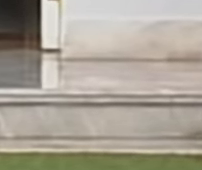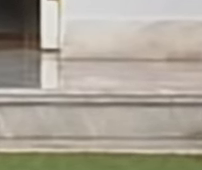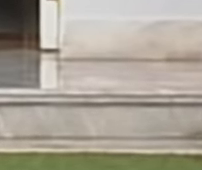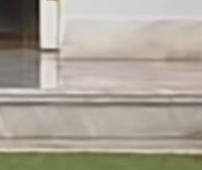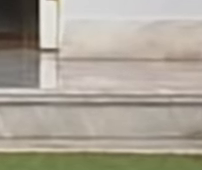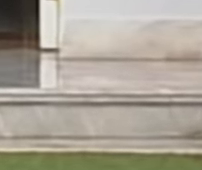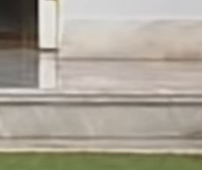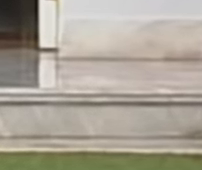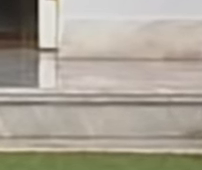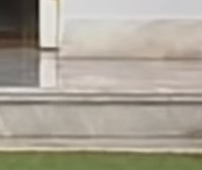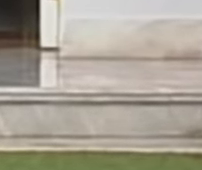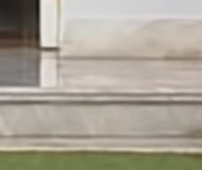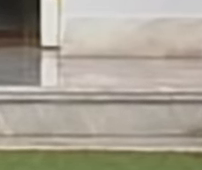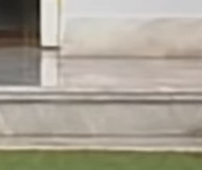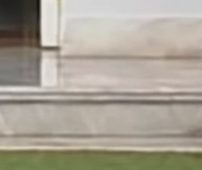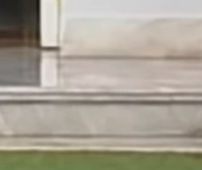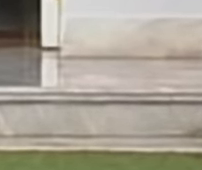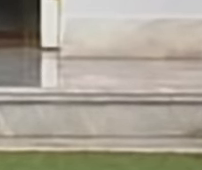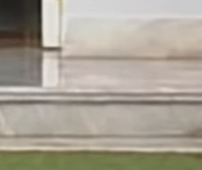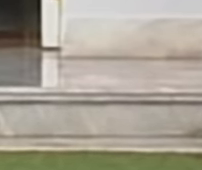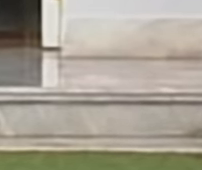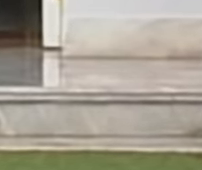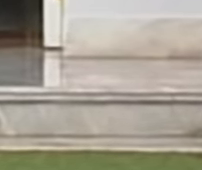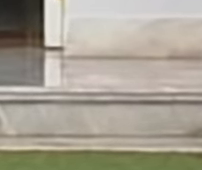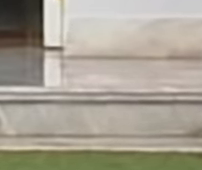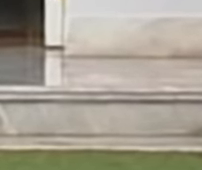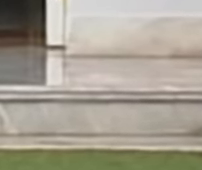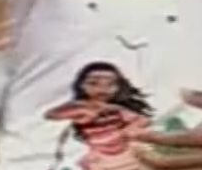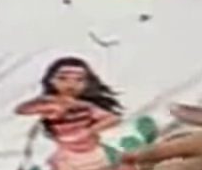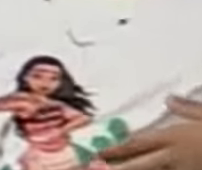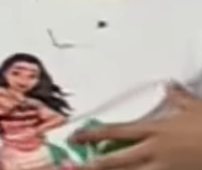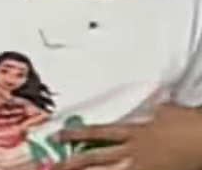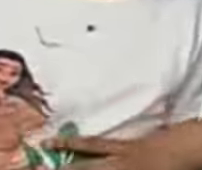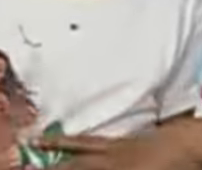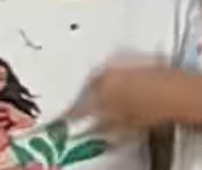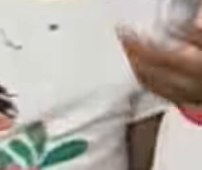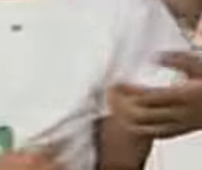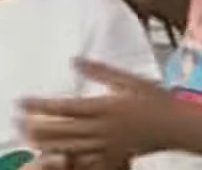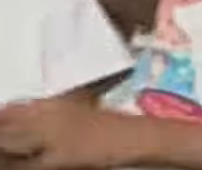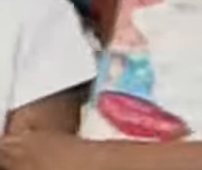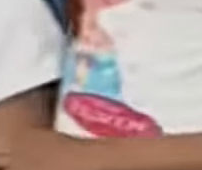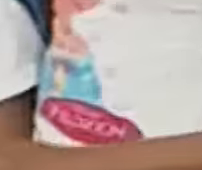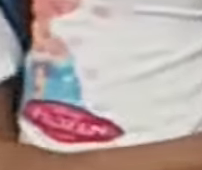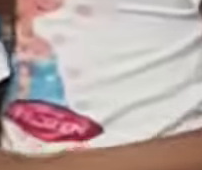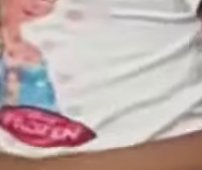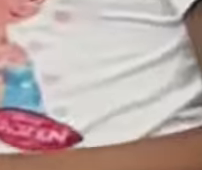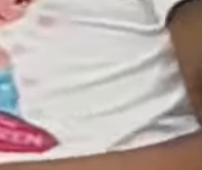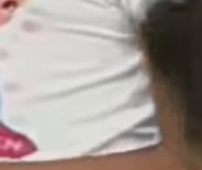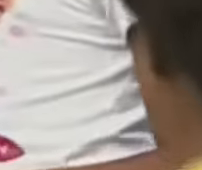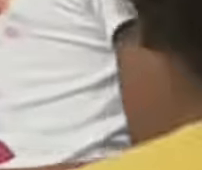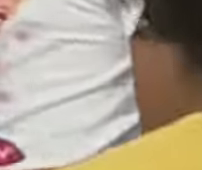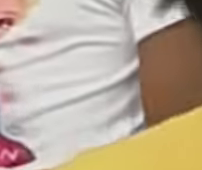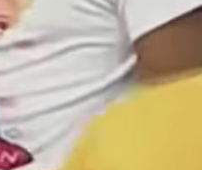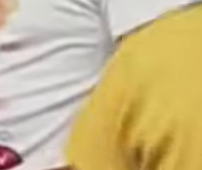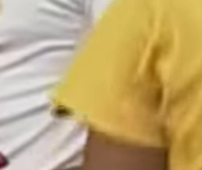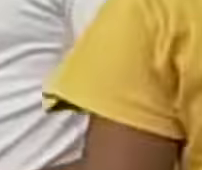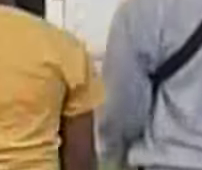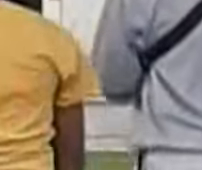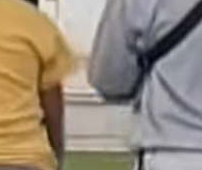Compartiendo con los niños que pues visitan el Palacio de Miraflores y que acompañaron además esta